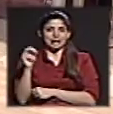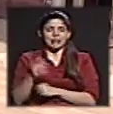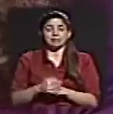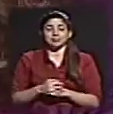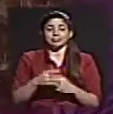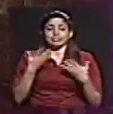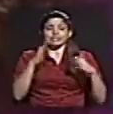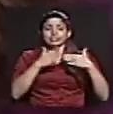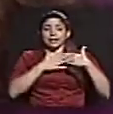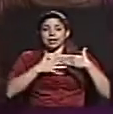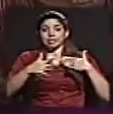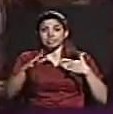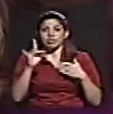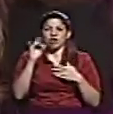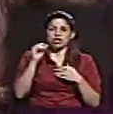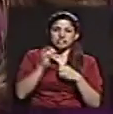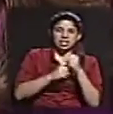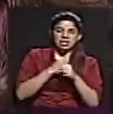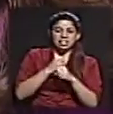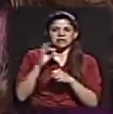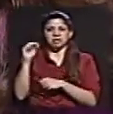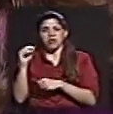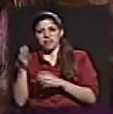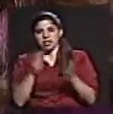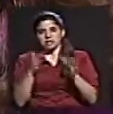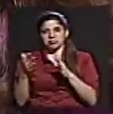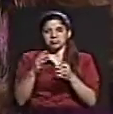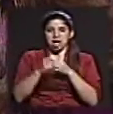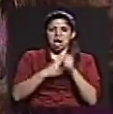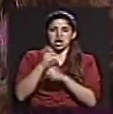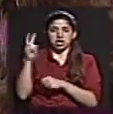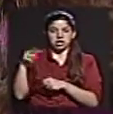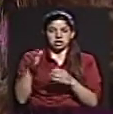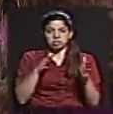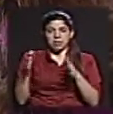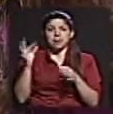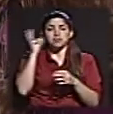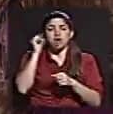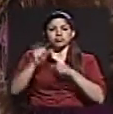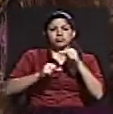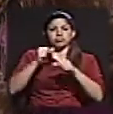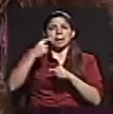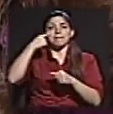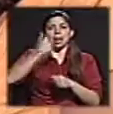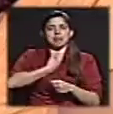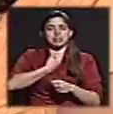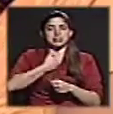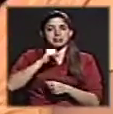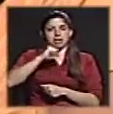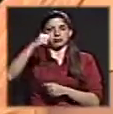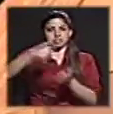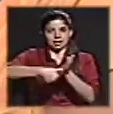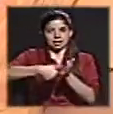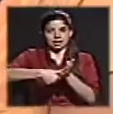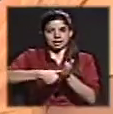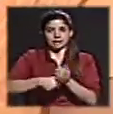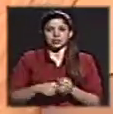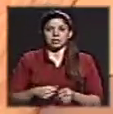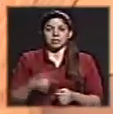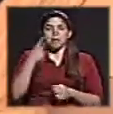mitad, ya entre los 80s y los 90s, ¿verdad? Y 2000, las mujeres lucharon por ser electas, es decir,